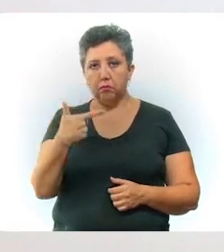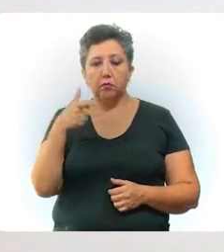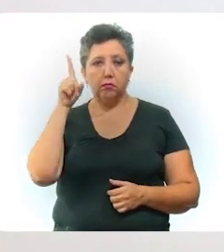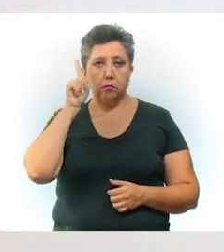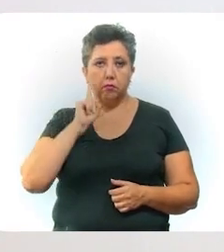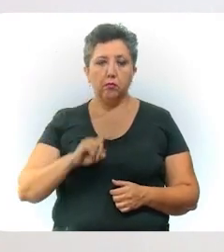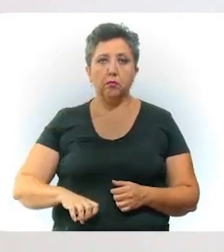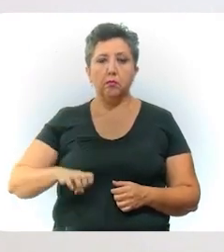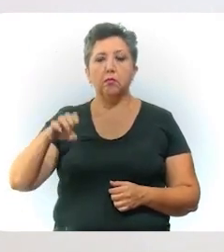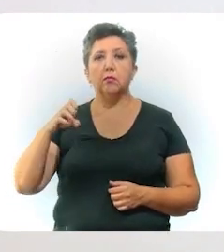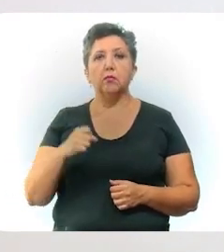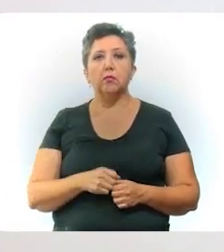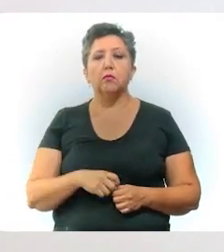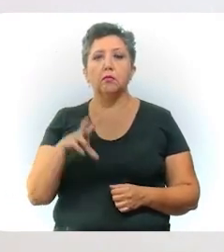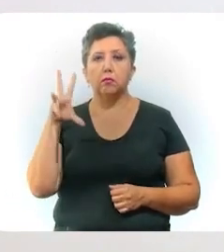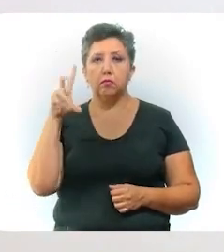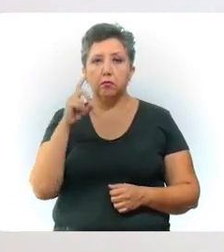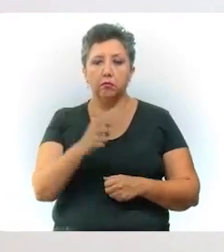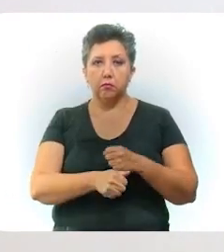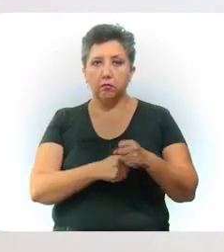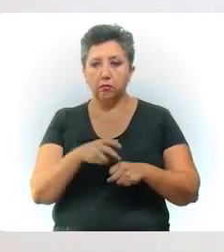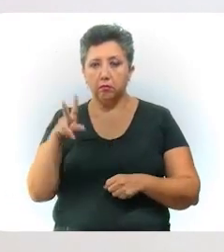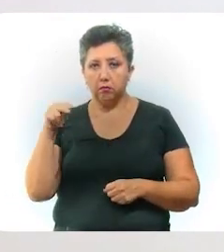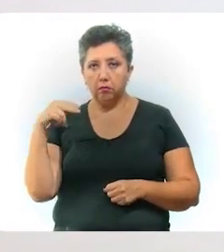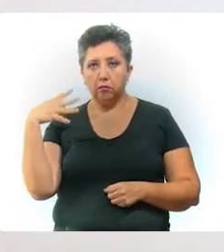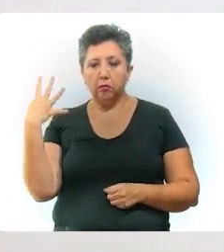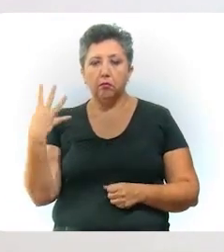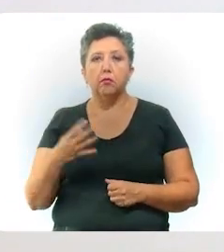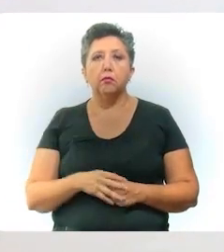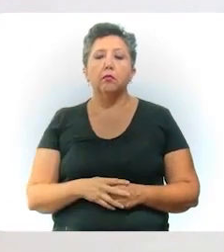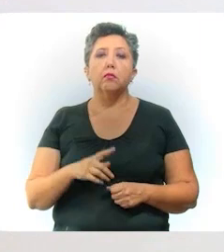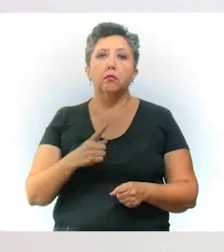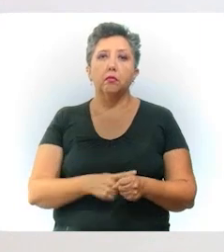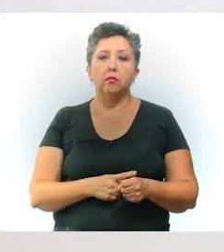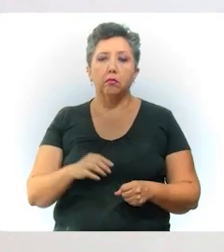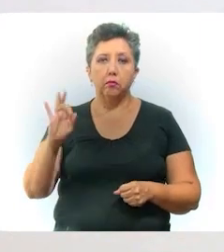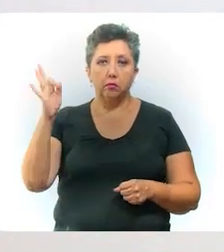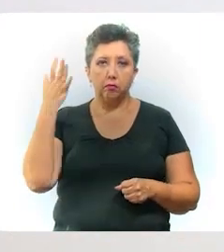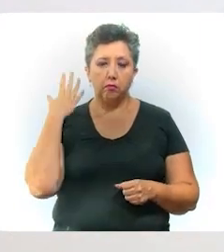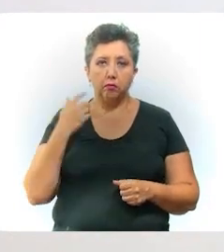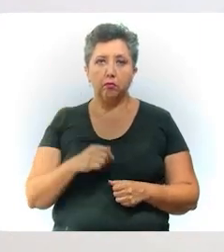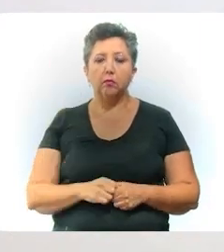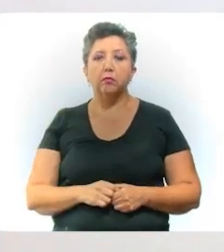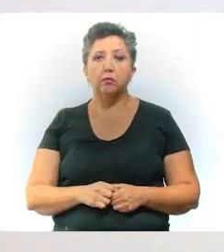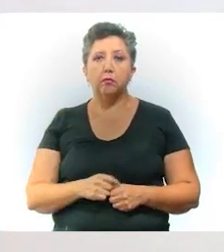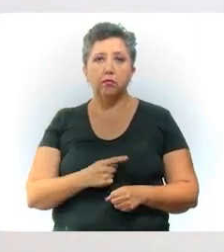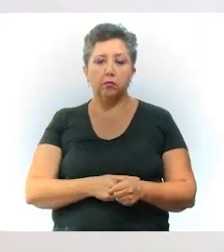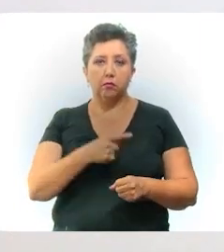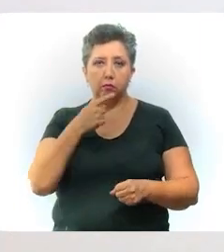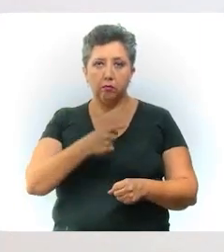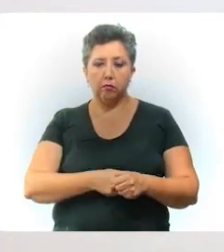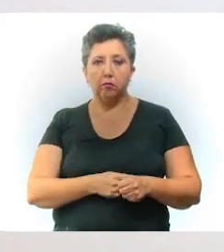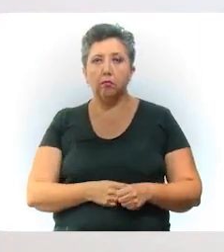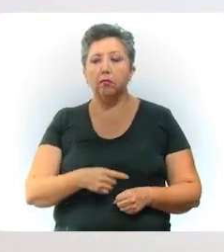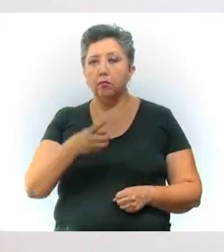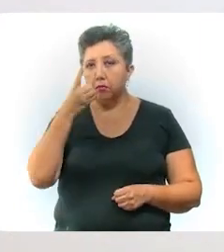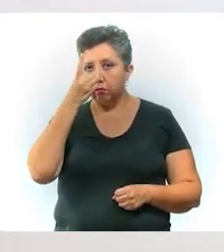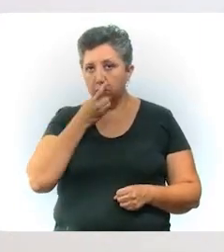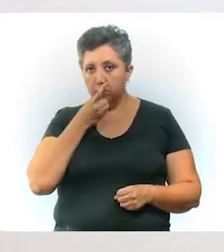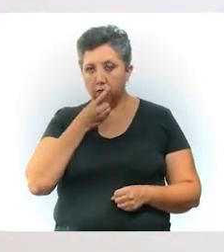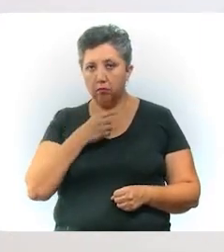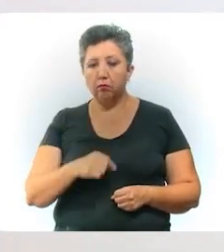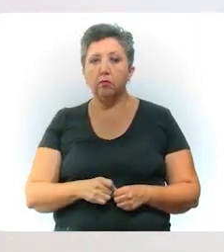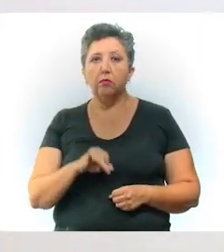mujeres, de un rango de edad de 30 años a 84 años. Sus principales enfermedades fueron hipertensión arterial,